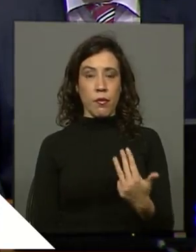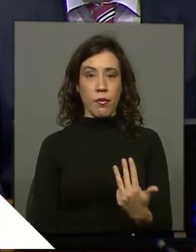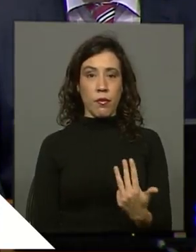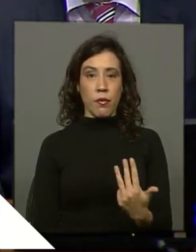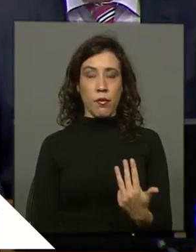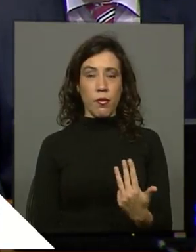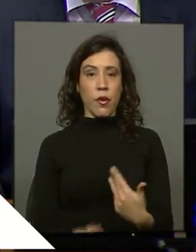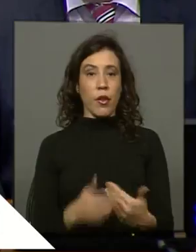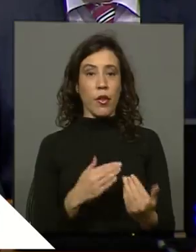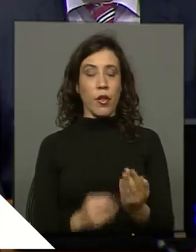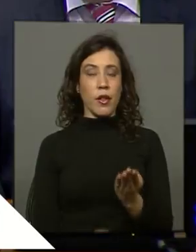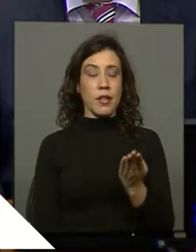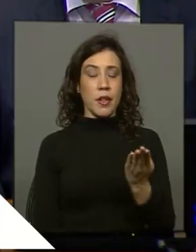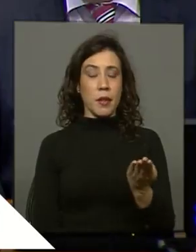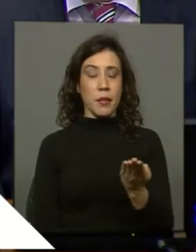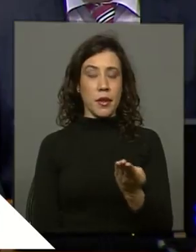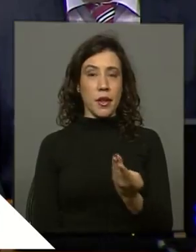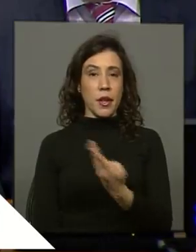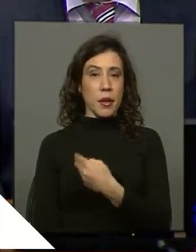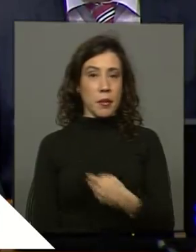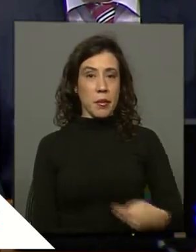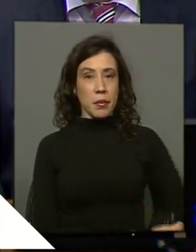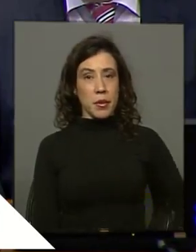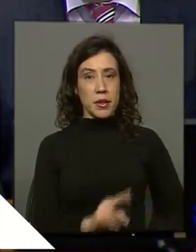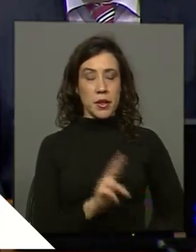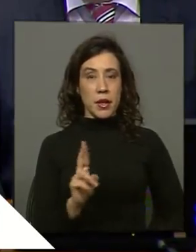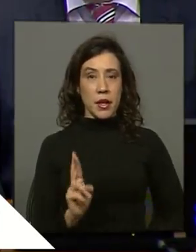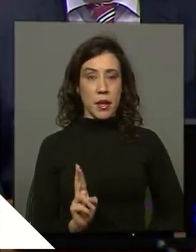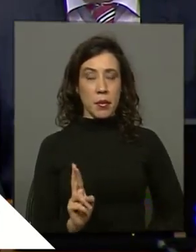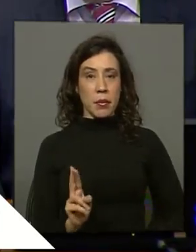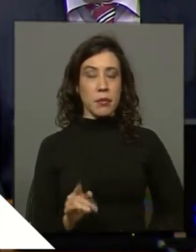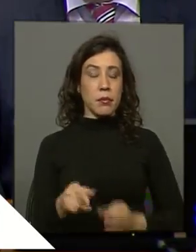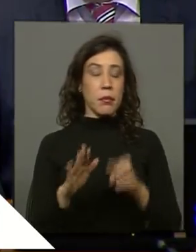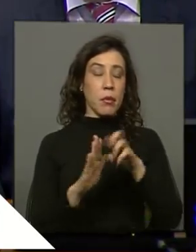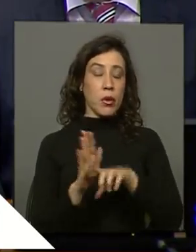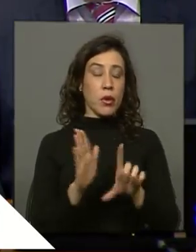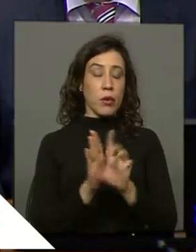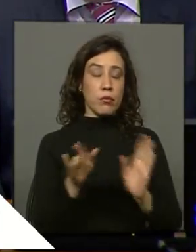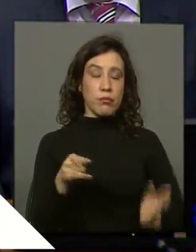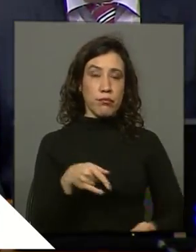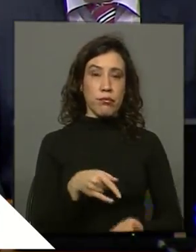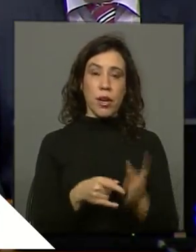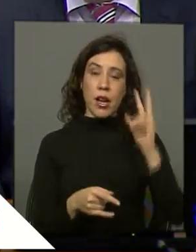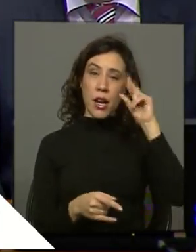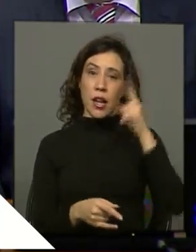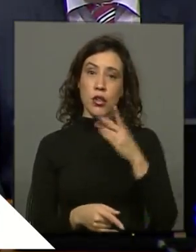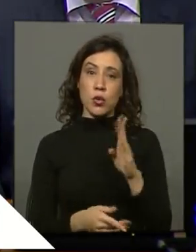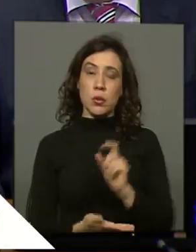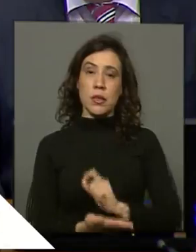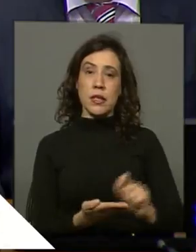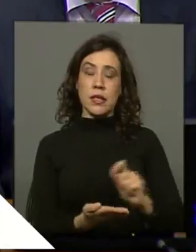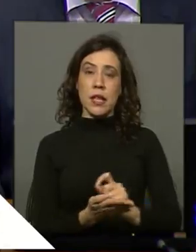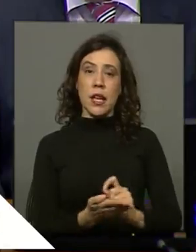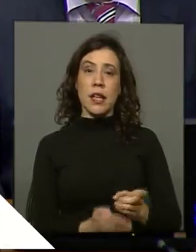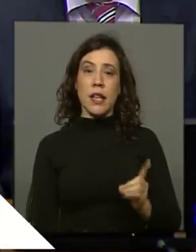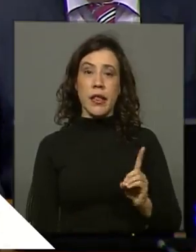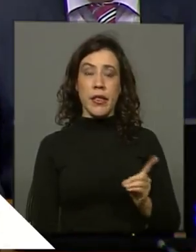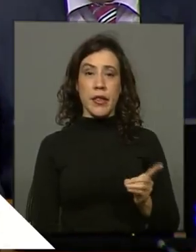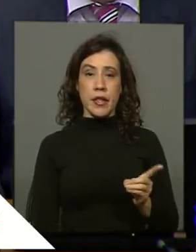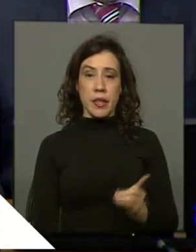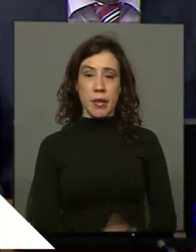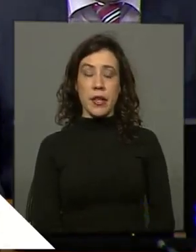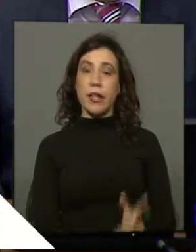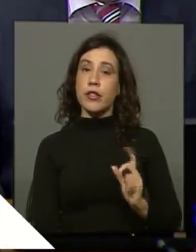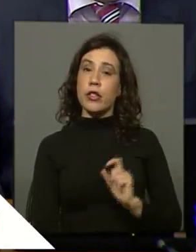virtud de la cual se solicita su excelencia a la presidenta de la república el envío de un proyecto de ley para crear la subsecretaría de la discapacidad